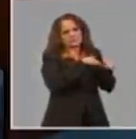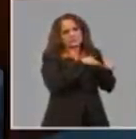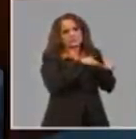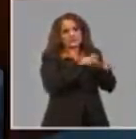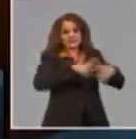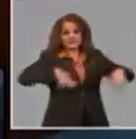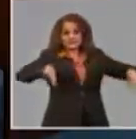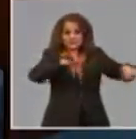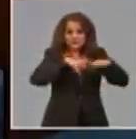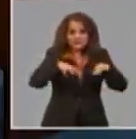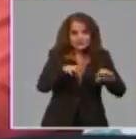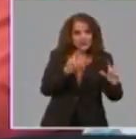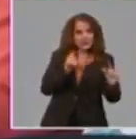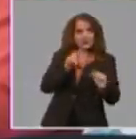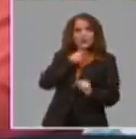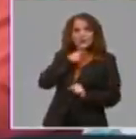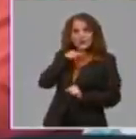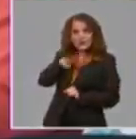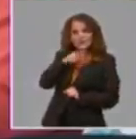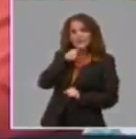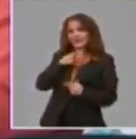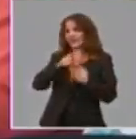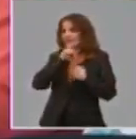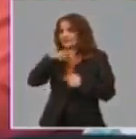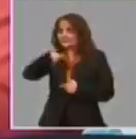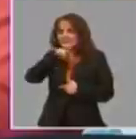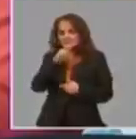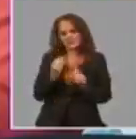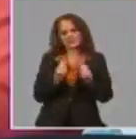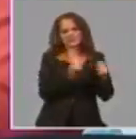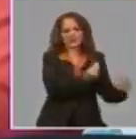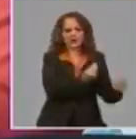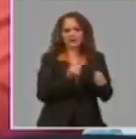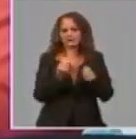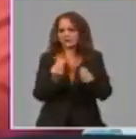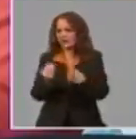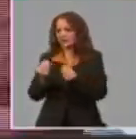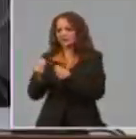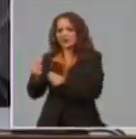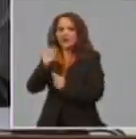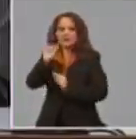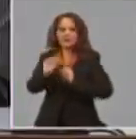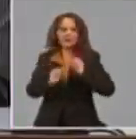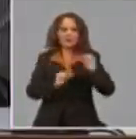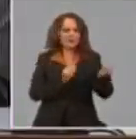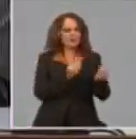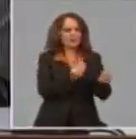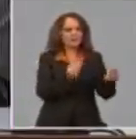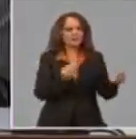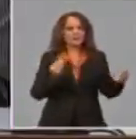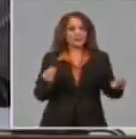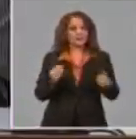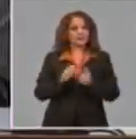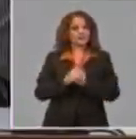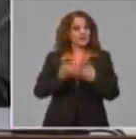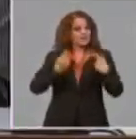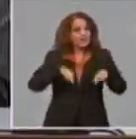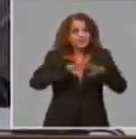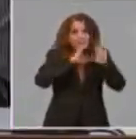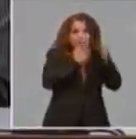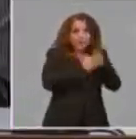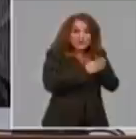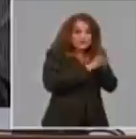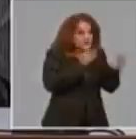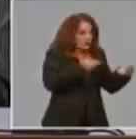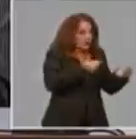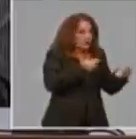y tratemos de buscar un poquito no y que haga desabastecimiento que haya una situación dura muy puede ser la causa para que